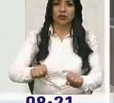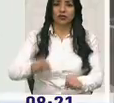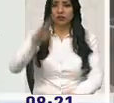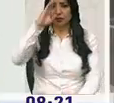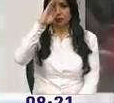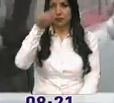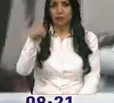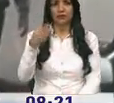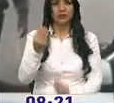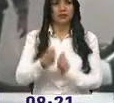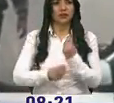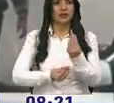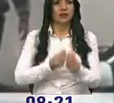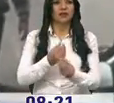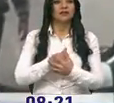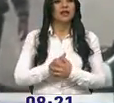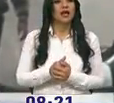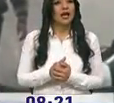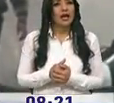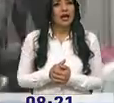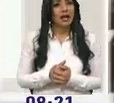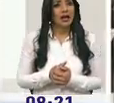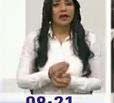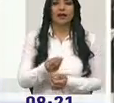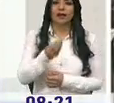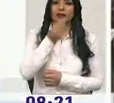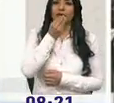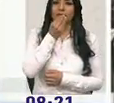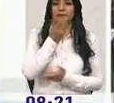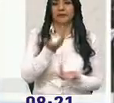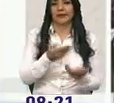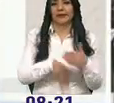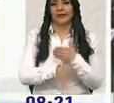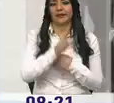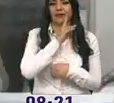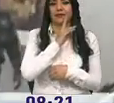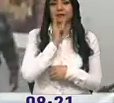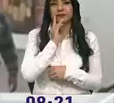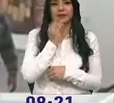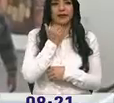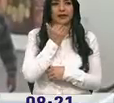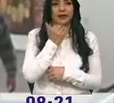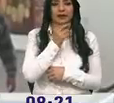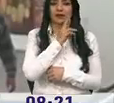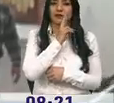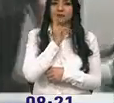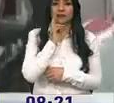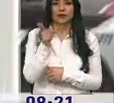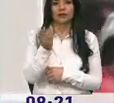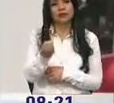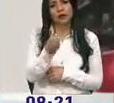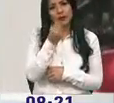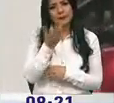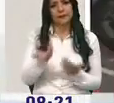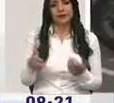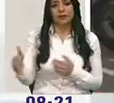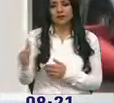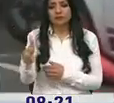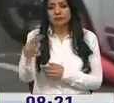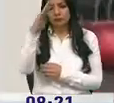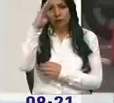es esto? ¡Ah, está comiendo! ¡Está comiendo! Pues está con el restaurante de la Unión. ¡Está comiendo!